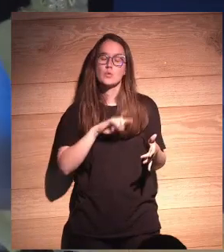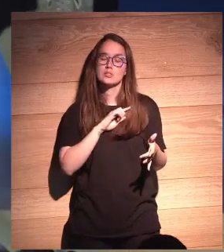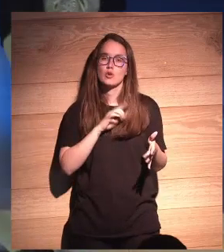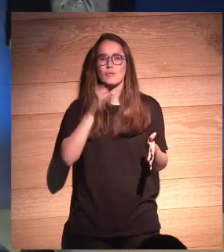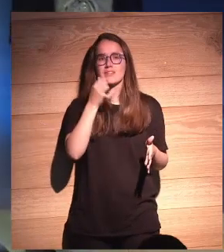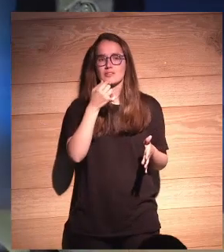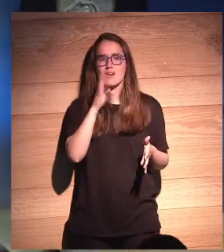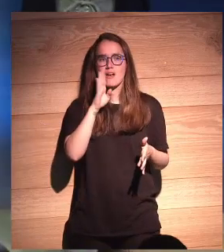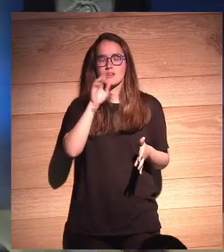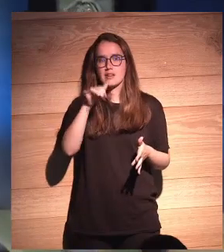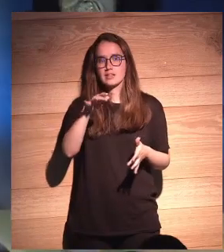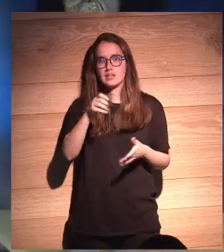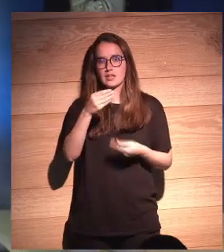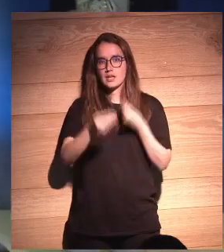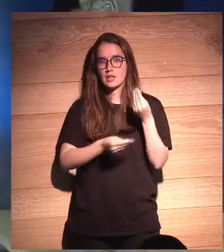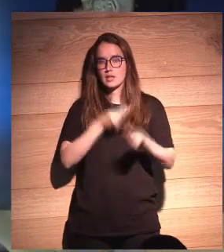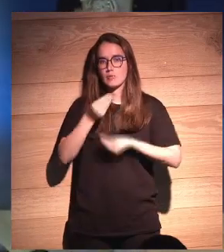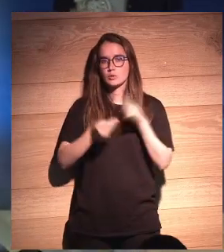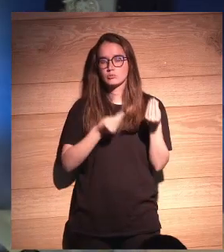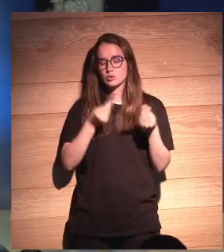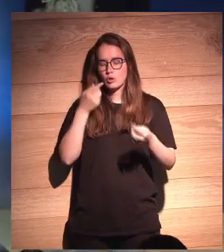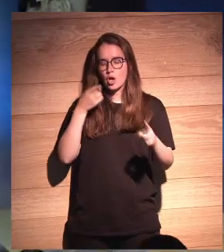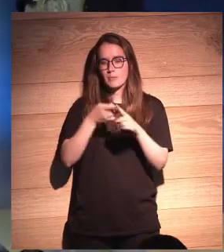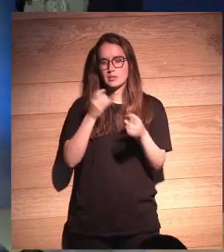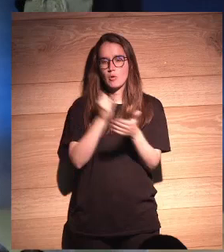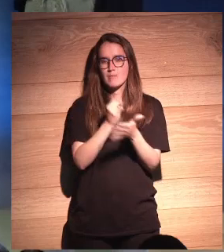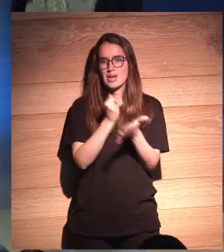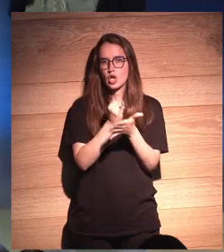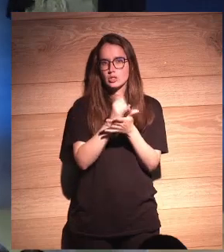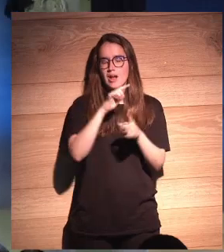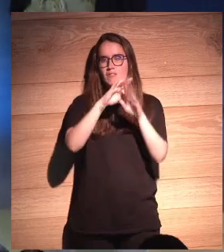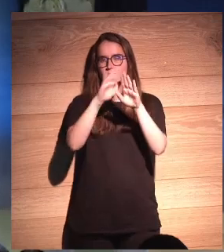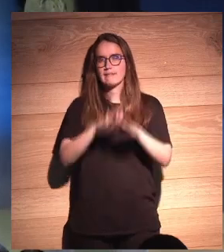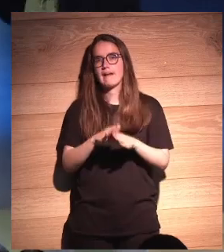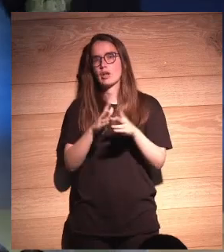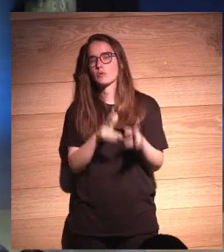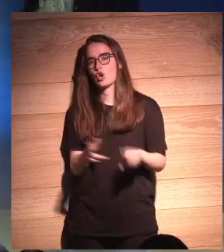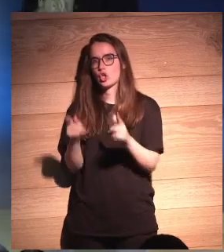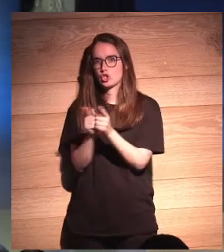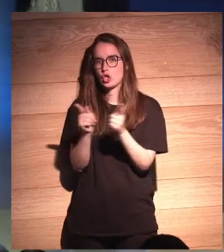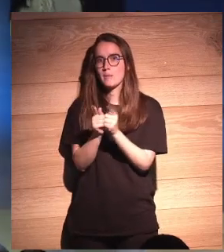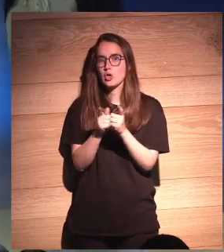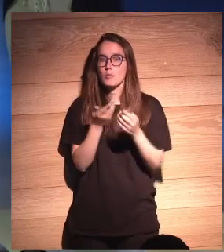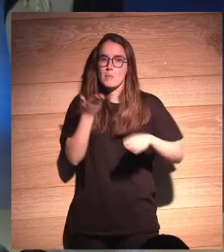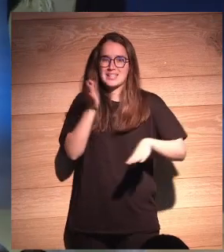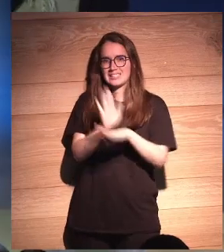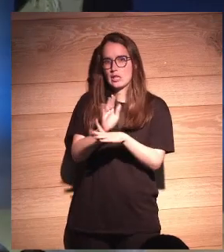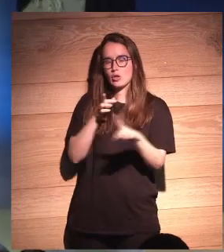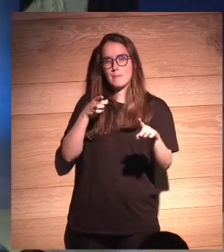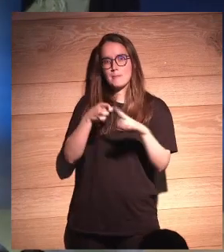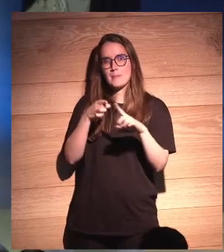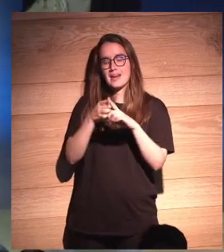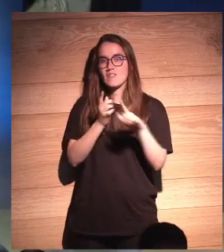Realmente, como ha dicho Natalia, nos propusimos dirigir el piloto y luego acabó siendo un teaser, pero bueno, básicamente como carta de presentación para